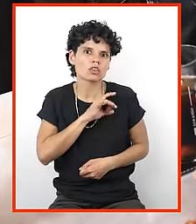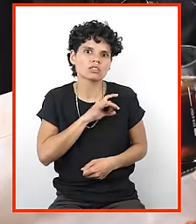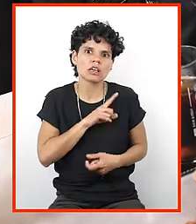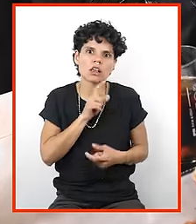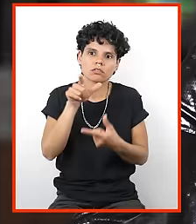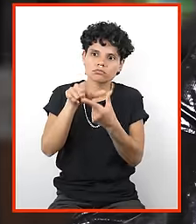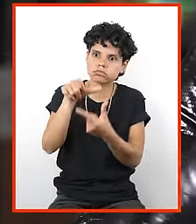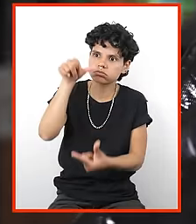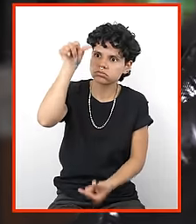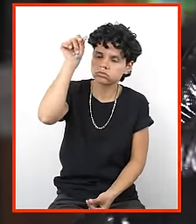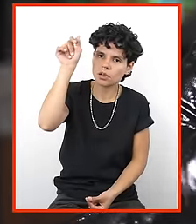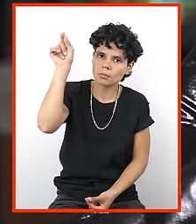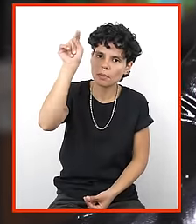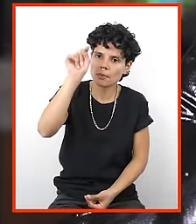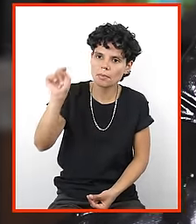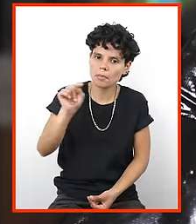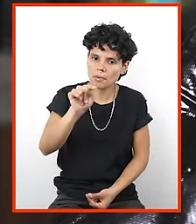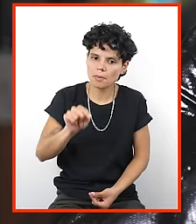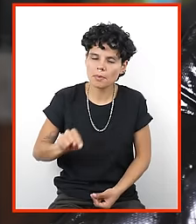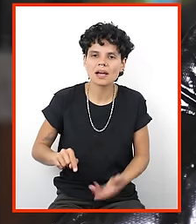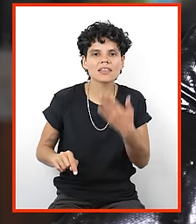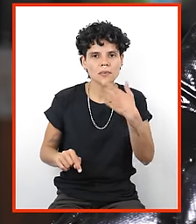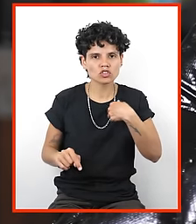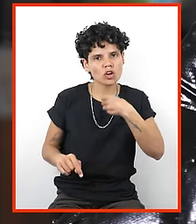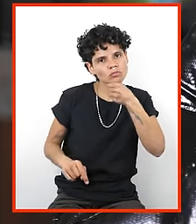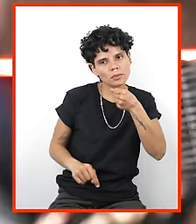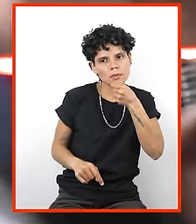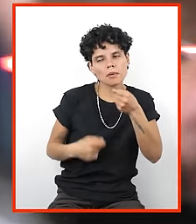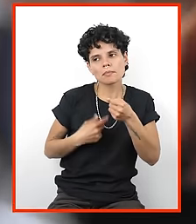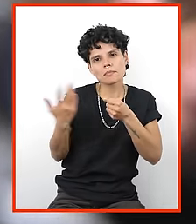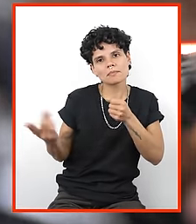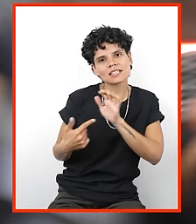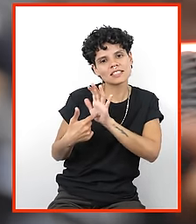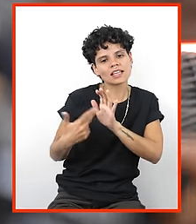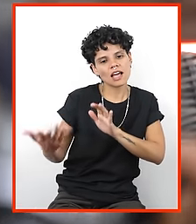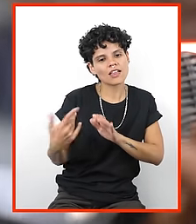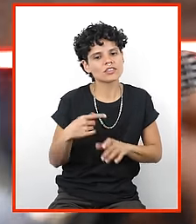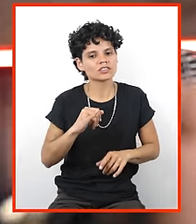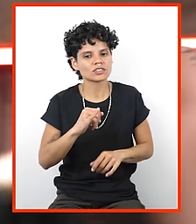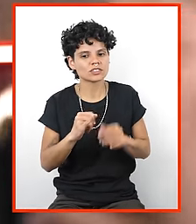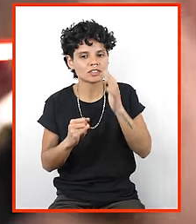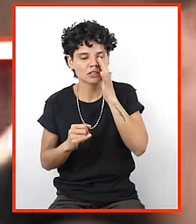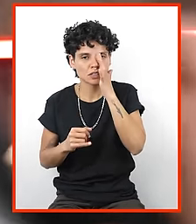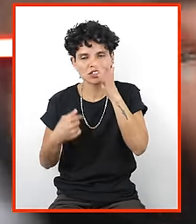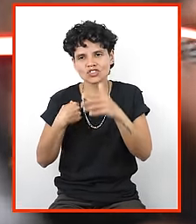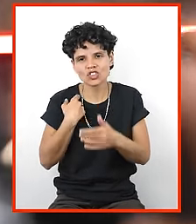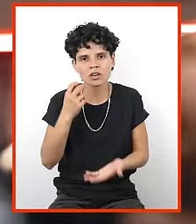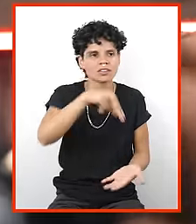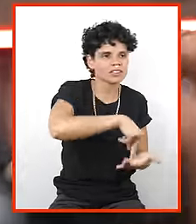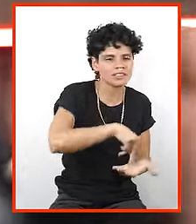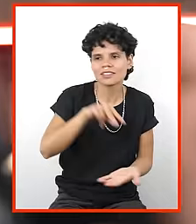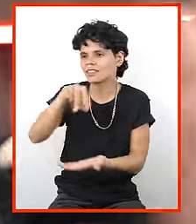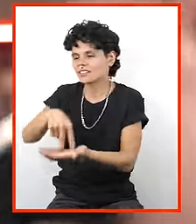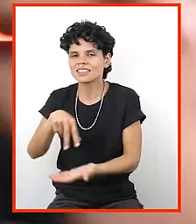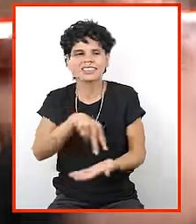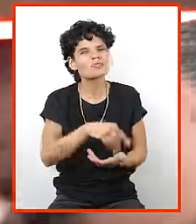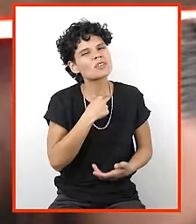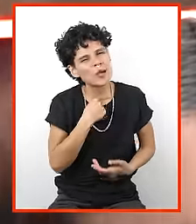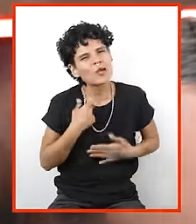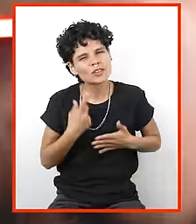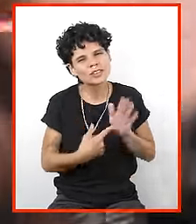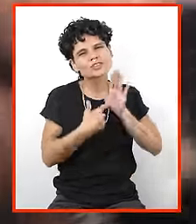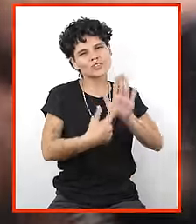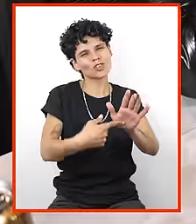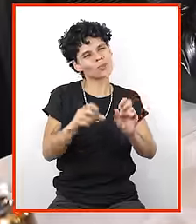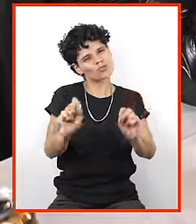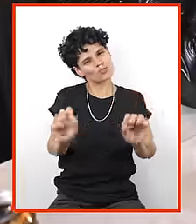Chile, como yo te he presentado en alguna ocasión, entonces sí, sé que... Le pongo por todos lados, le pones Wendy. Me gusta hacer